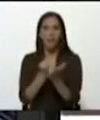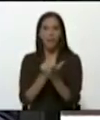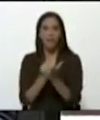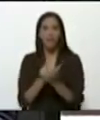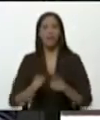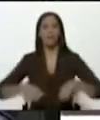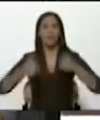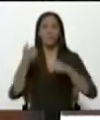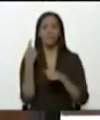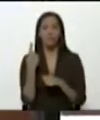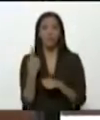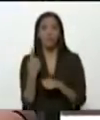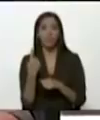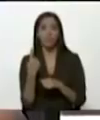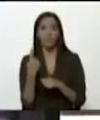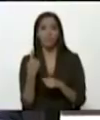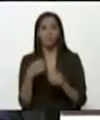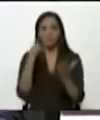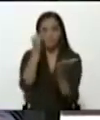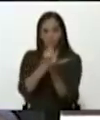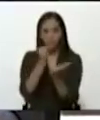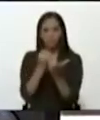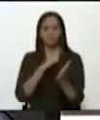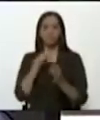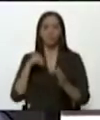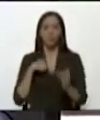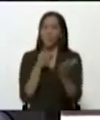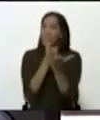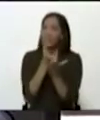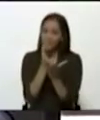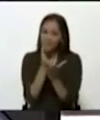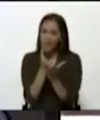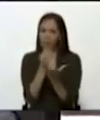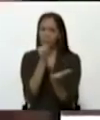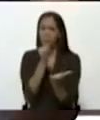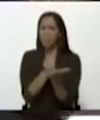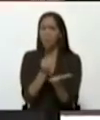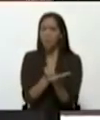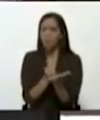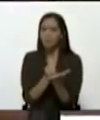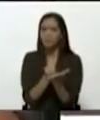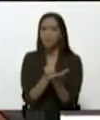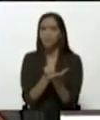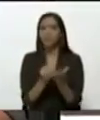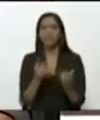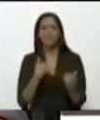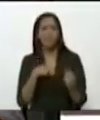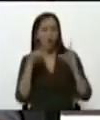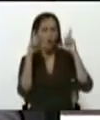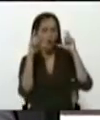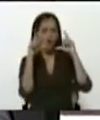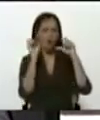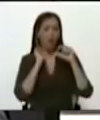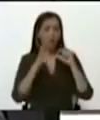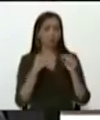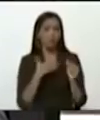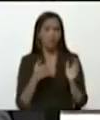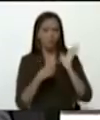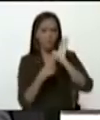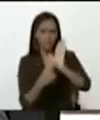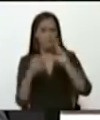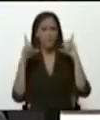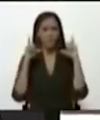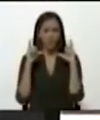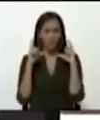uno, están poniendo a prueba nuestra lealtad. Y por ahí yo mandé una foto, si quieren me ponen la foto de María Teresa